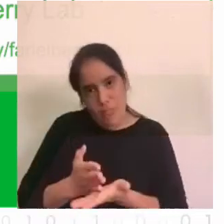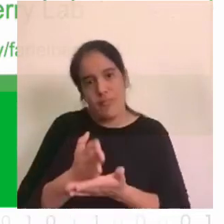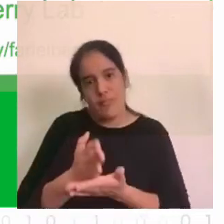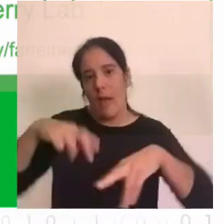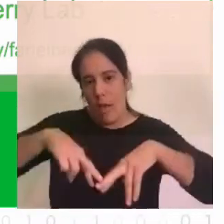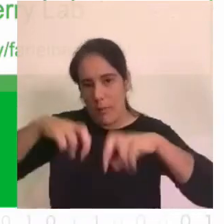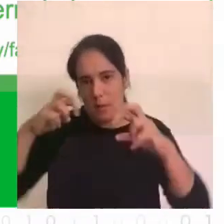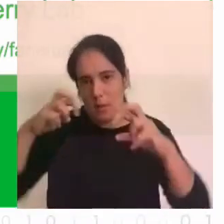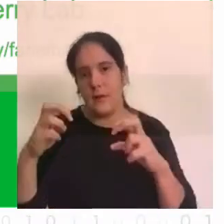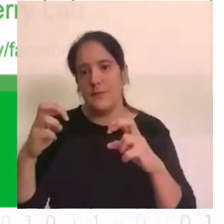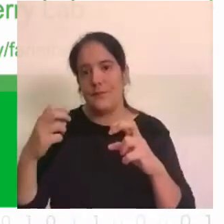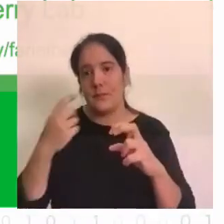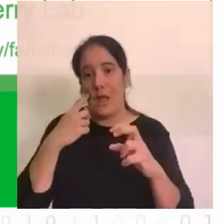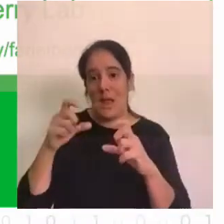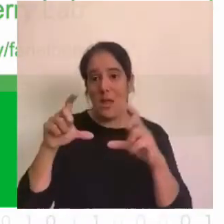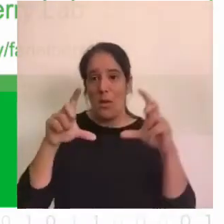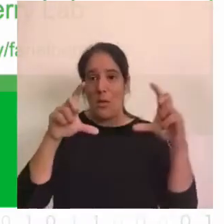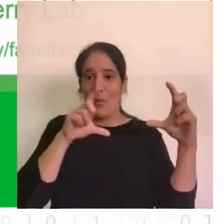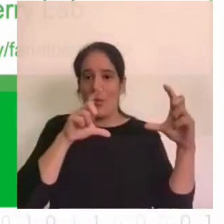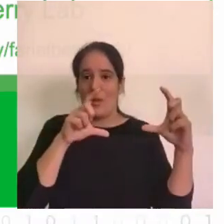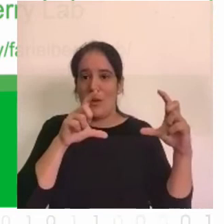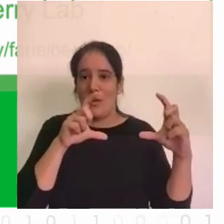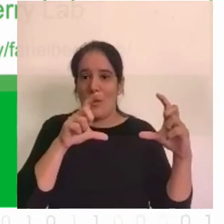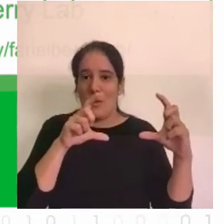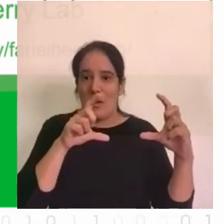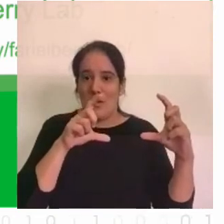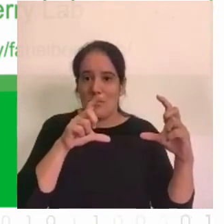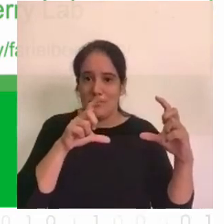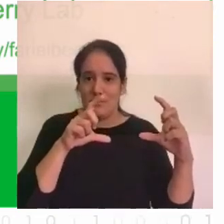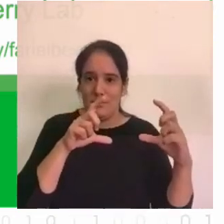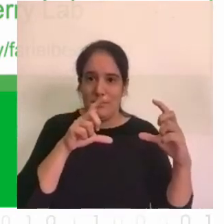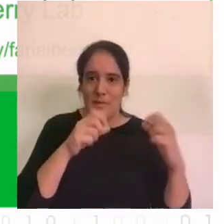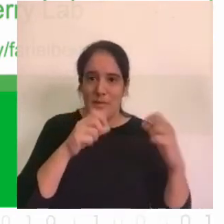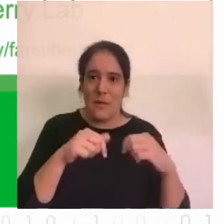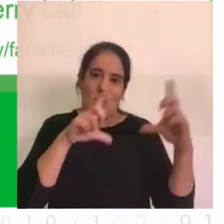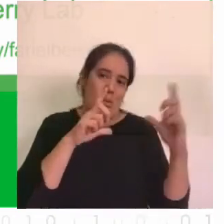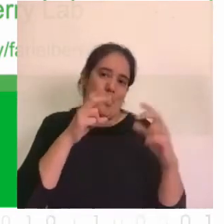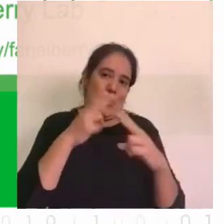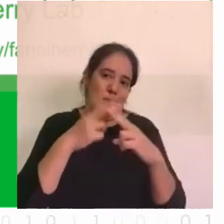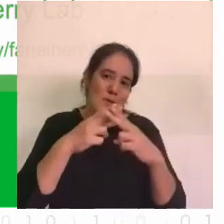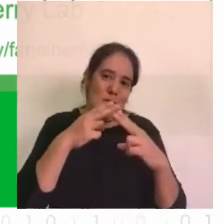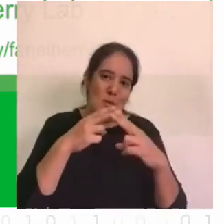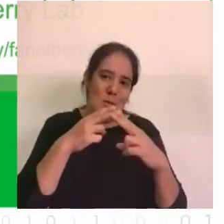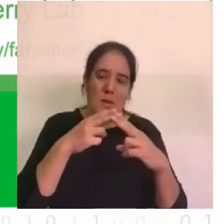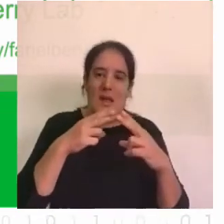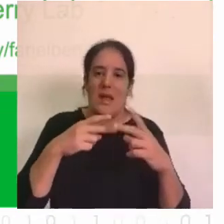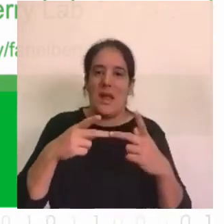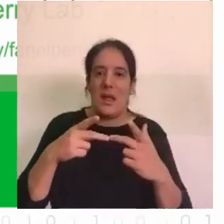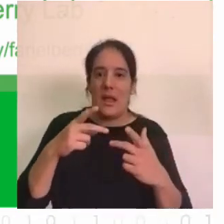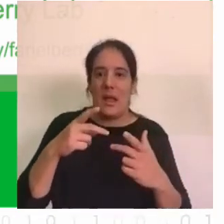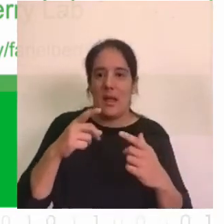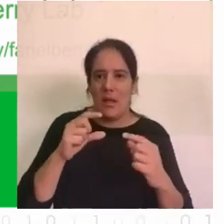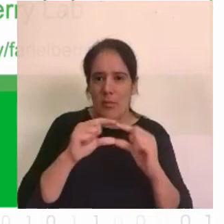poco ficticio con Fefo Lecumberri al laboratorio de investigación que estamos haciendo, que tenemos algunas de las cosas que estamos haciendo